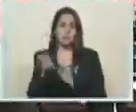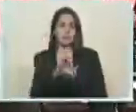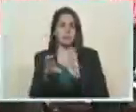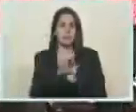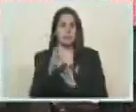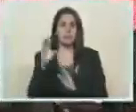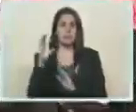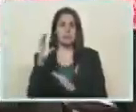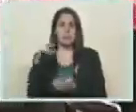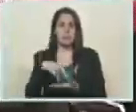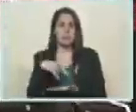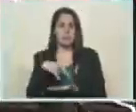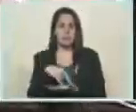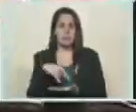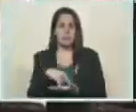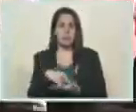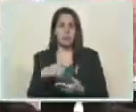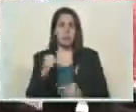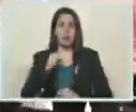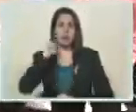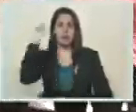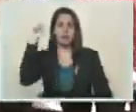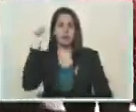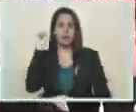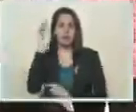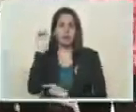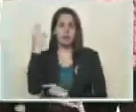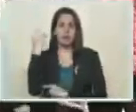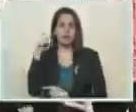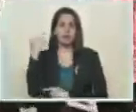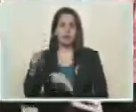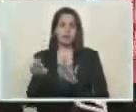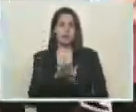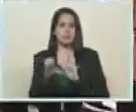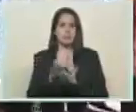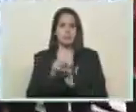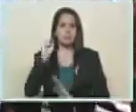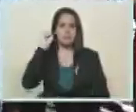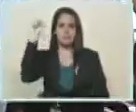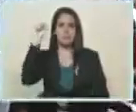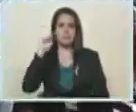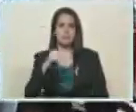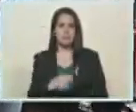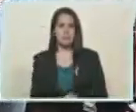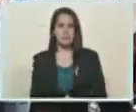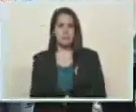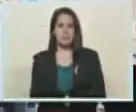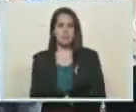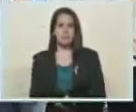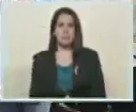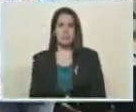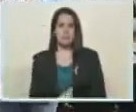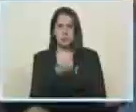Carabobo. ¡Que viva la Asamblea Nacional Constituyente!